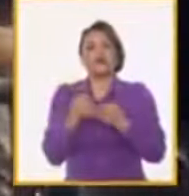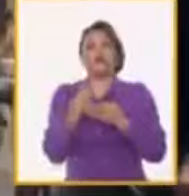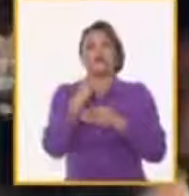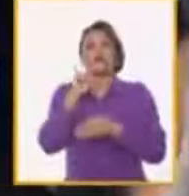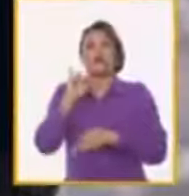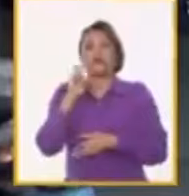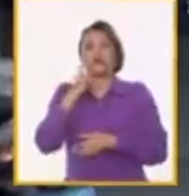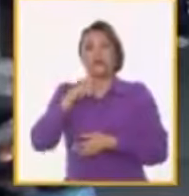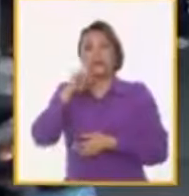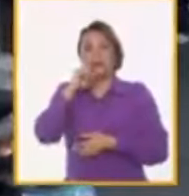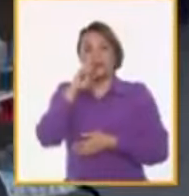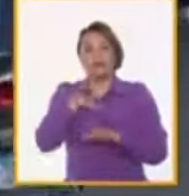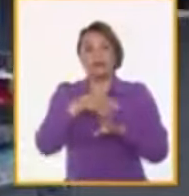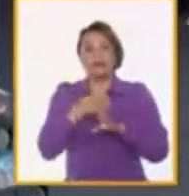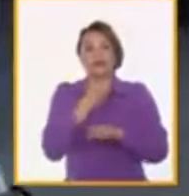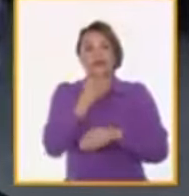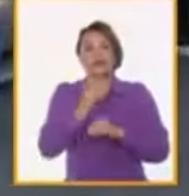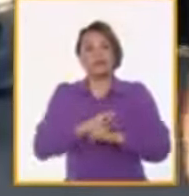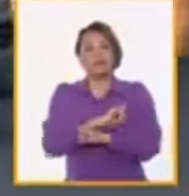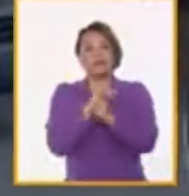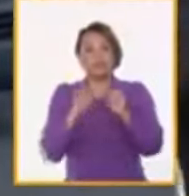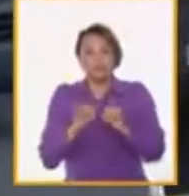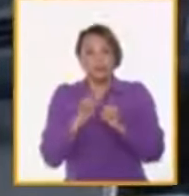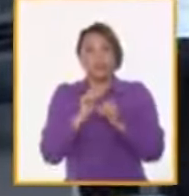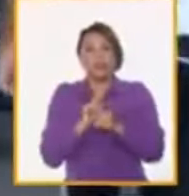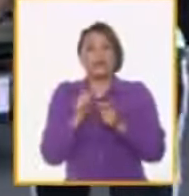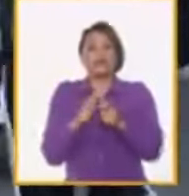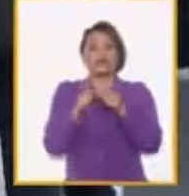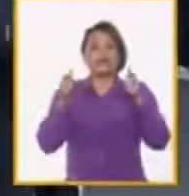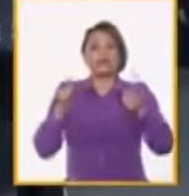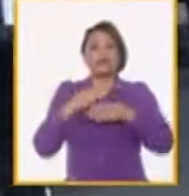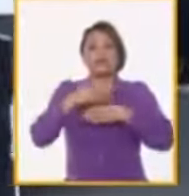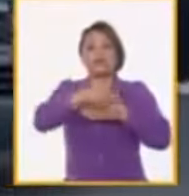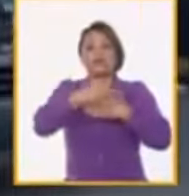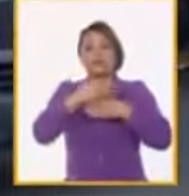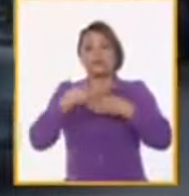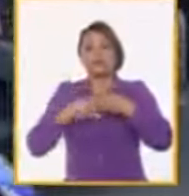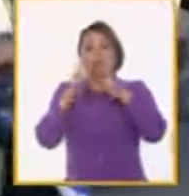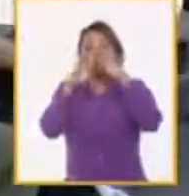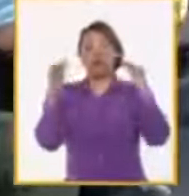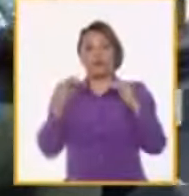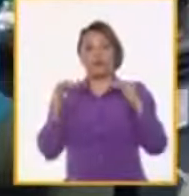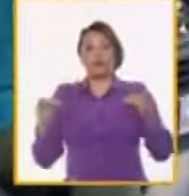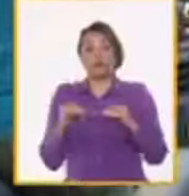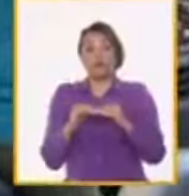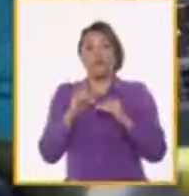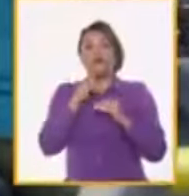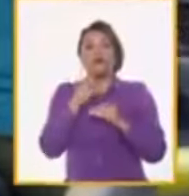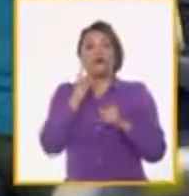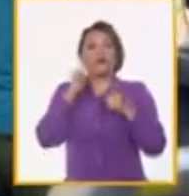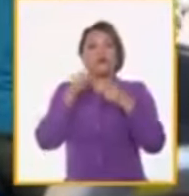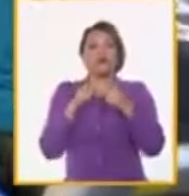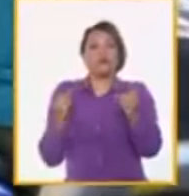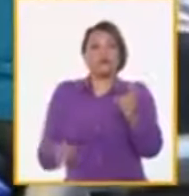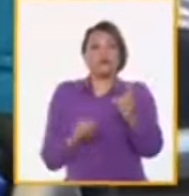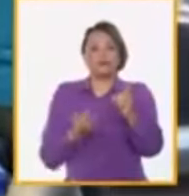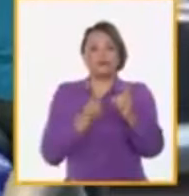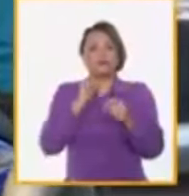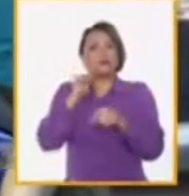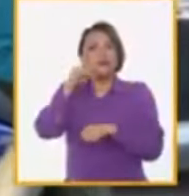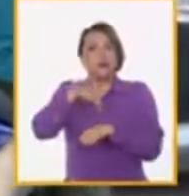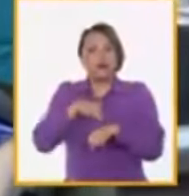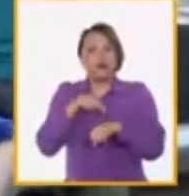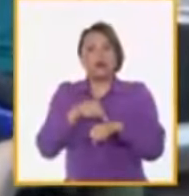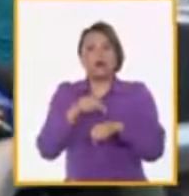horas después de que Israel anunciara que extiende a su frontera con Líbano los objetivos de la guerra, hasta ahora centrada en la lucha contra el